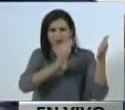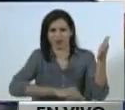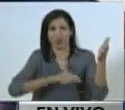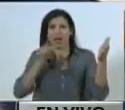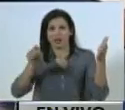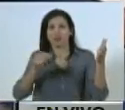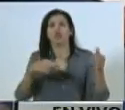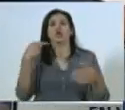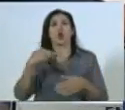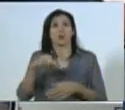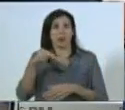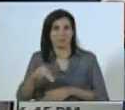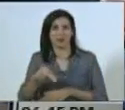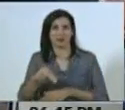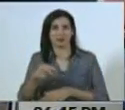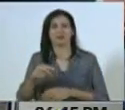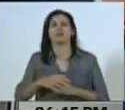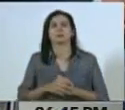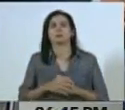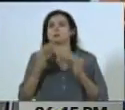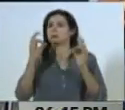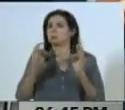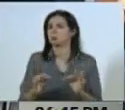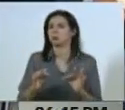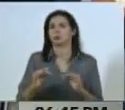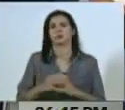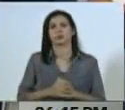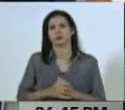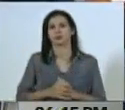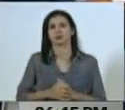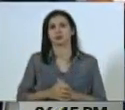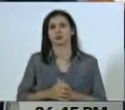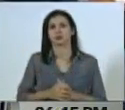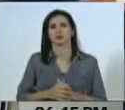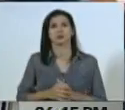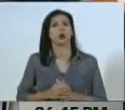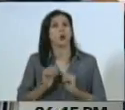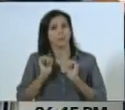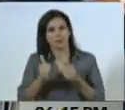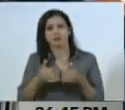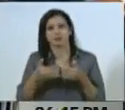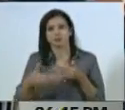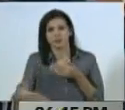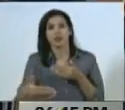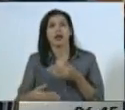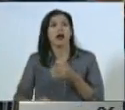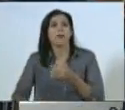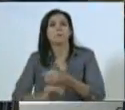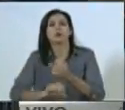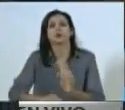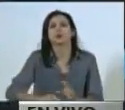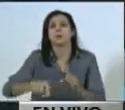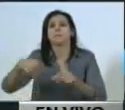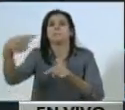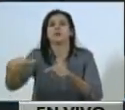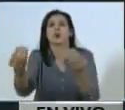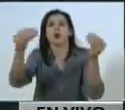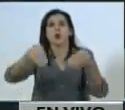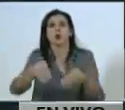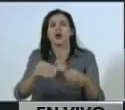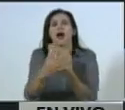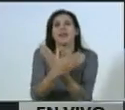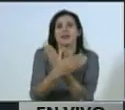en noviembre sin duda que sentó las bases para la aplicación del acuerdo de Argel. Thirdly, on the 10th